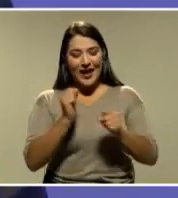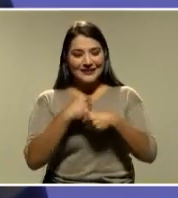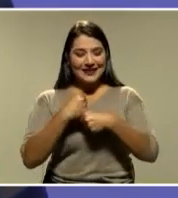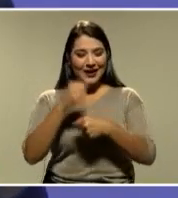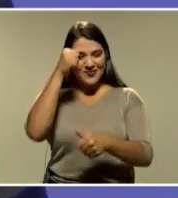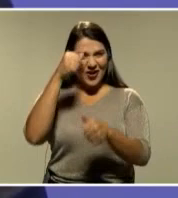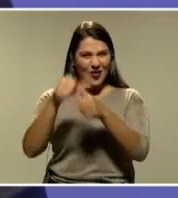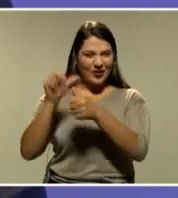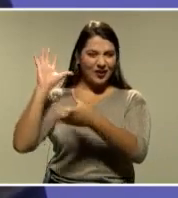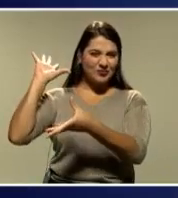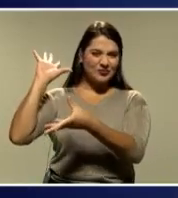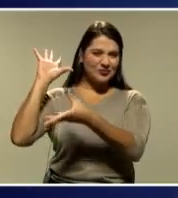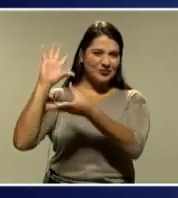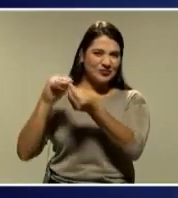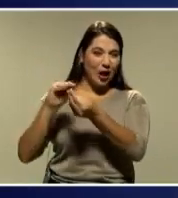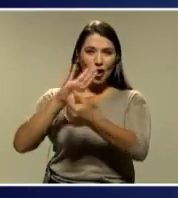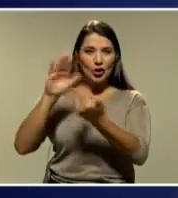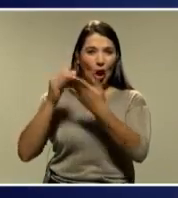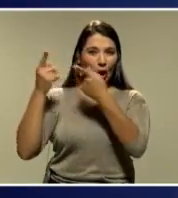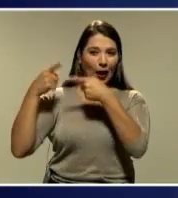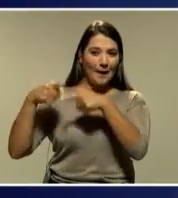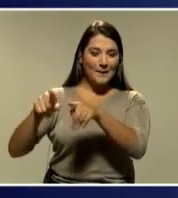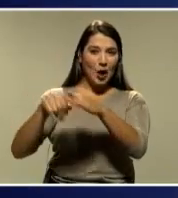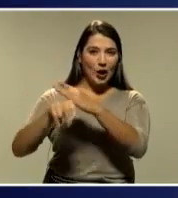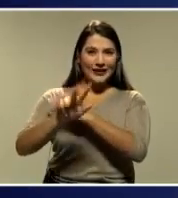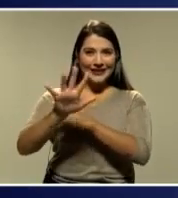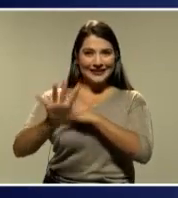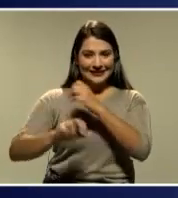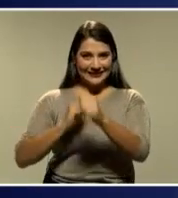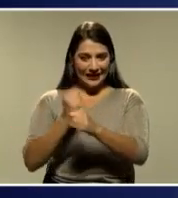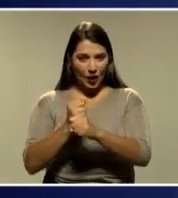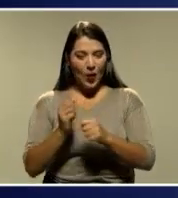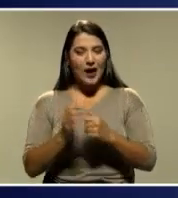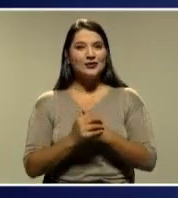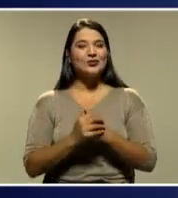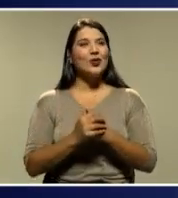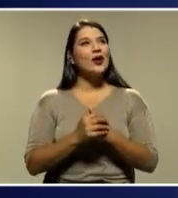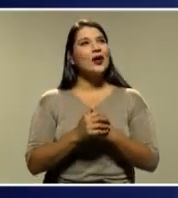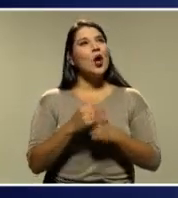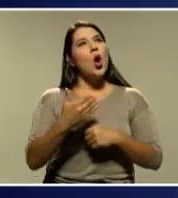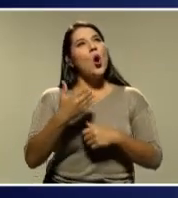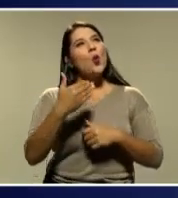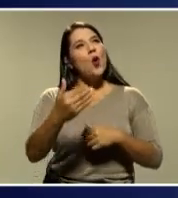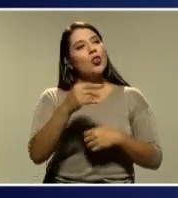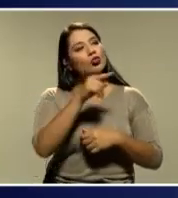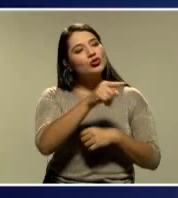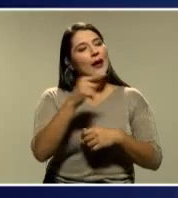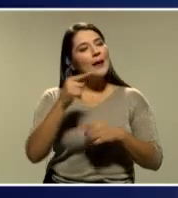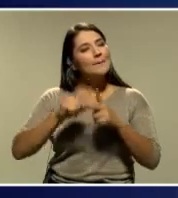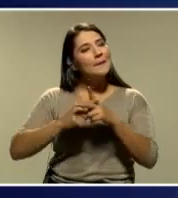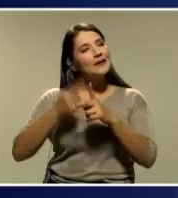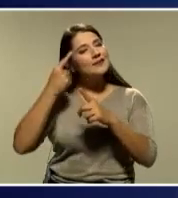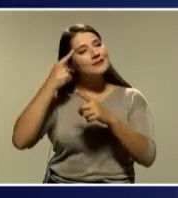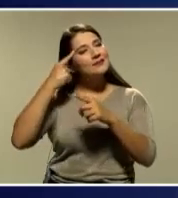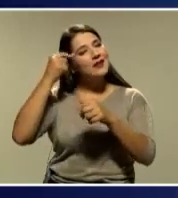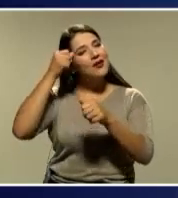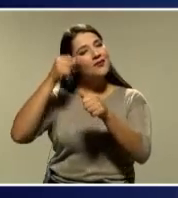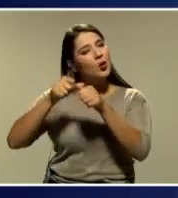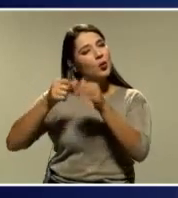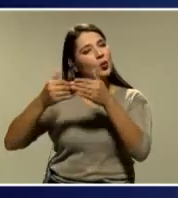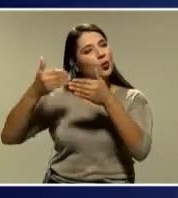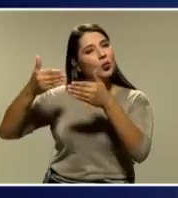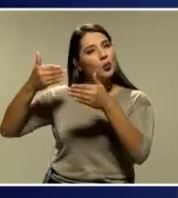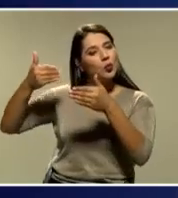¿verdad? Sí. En ese recuento de pasar un poco la moviola del cine hacia atrás, sí, en estas coberturas